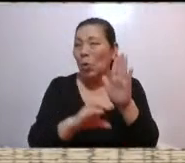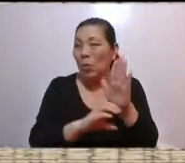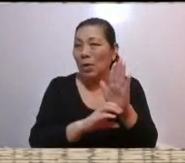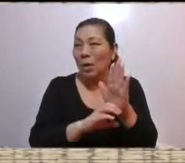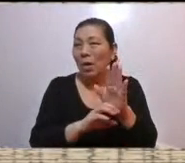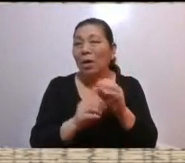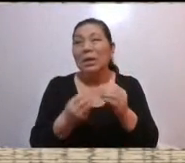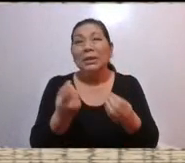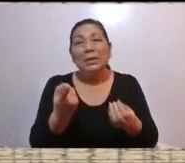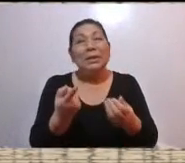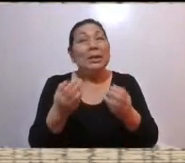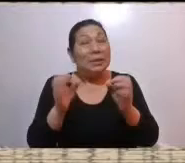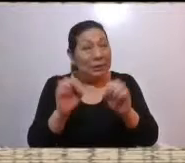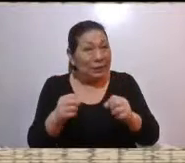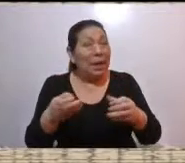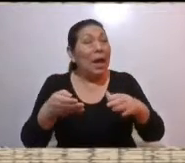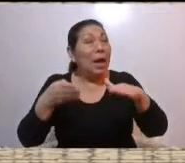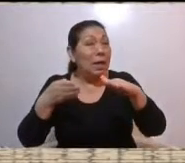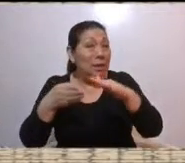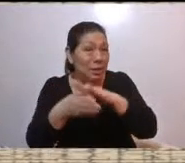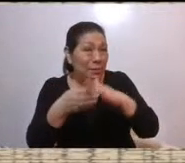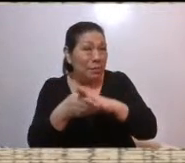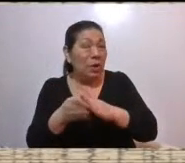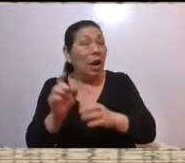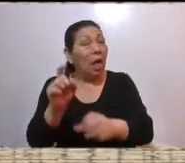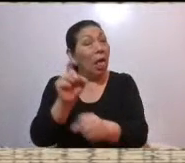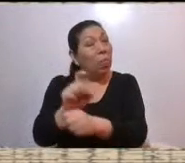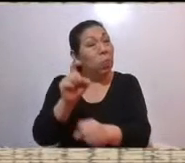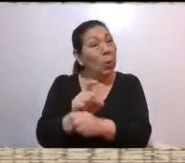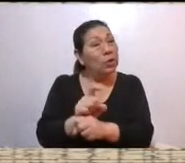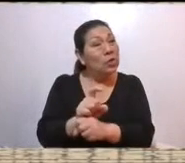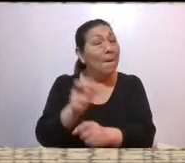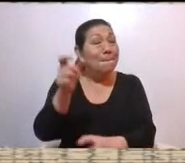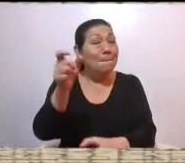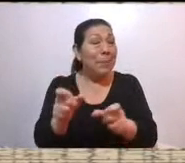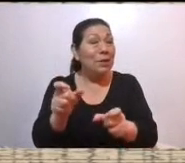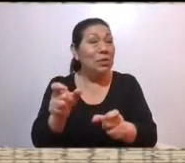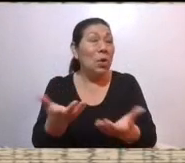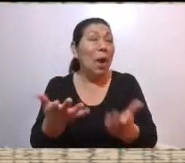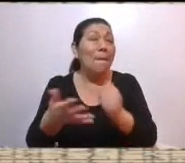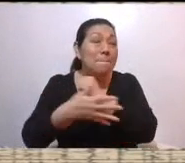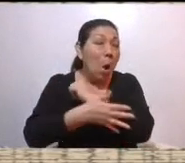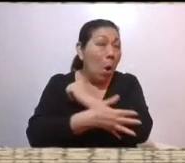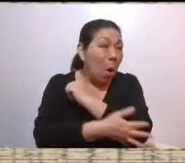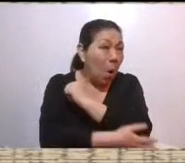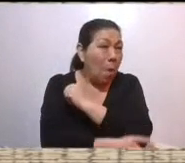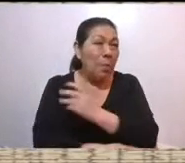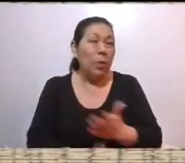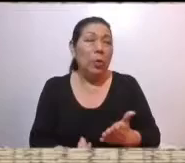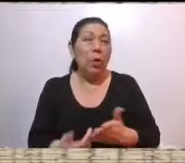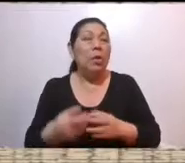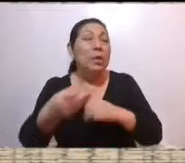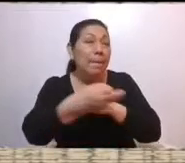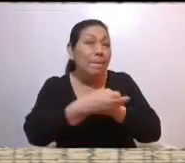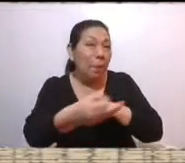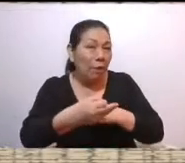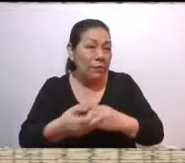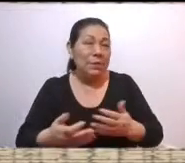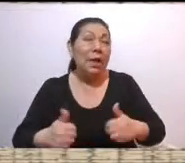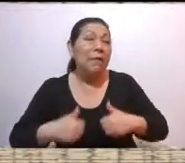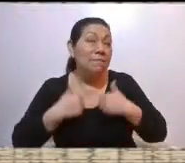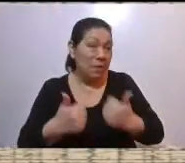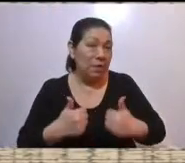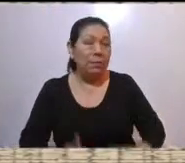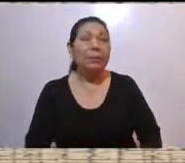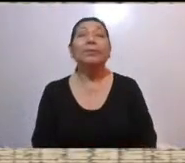inconstitucional en el caso de disponibilidad y accesibilidad a la educación de personas de extrema pobreza en el ámbito